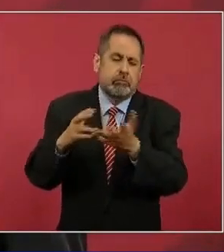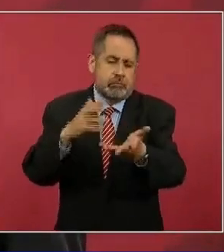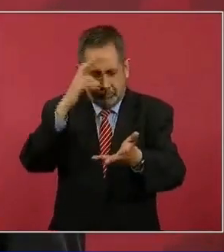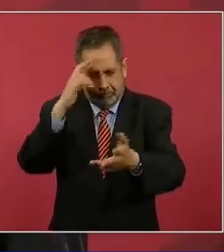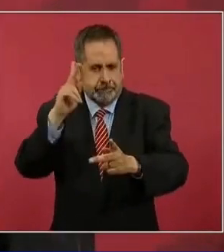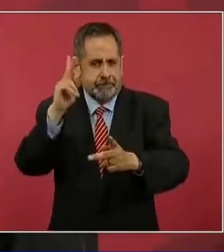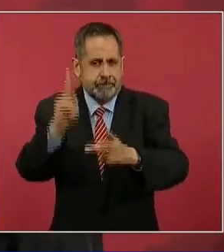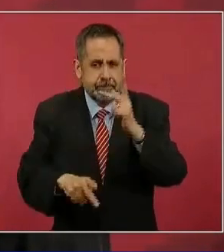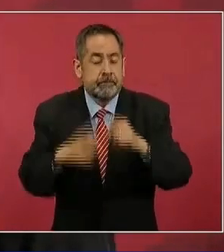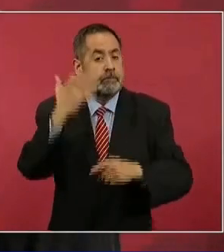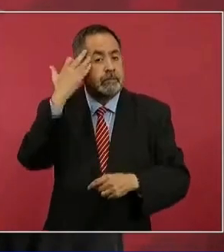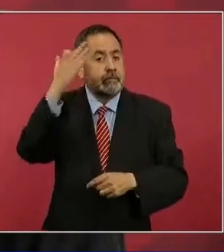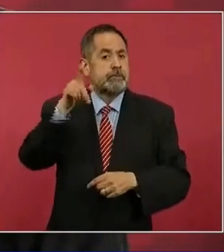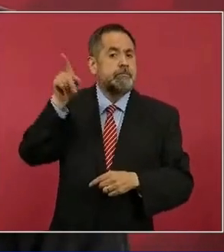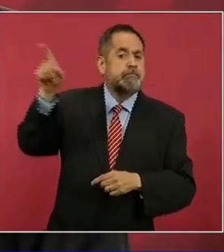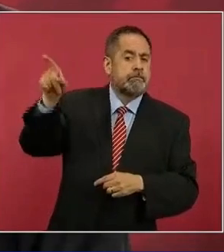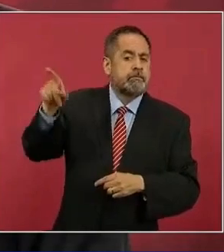el franquismo,